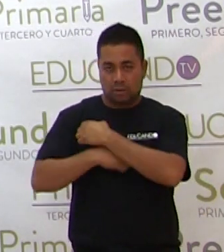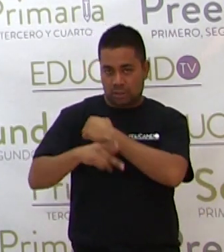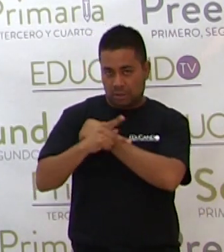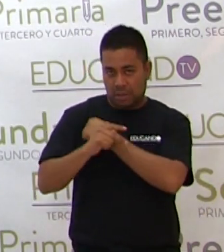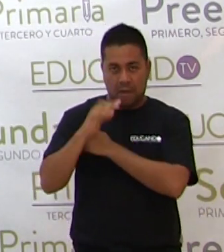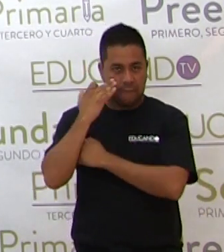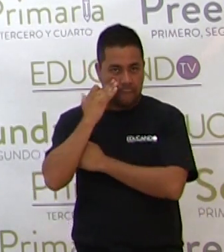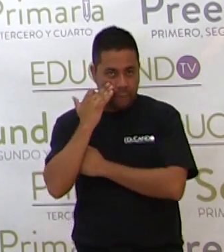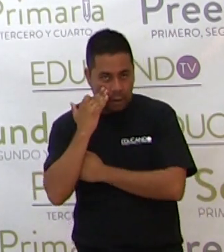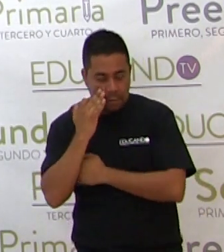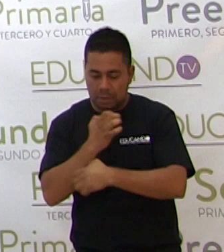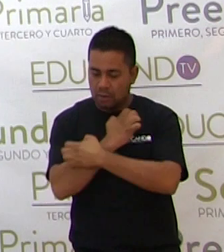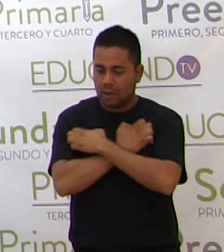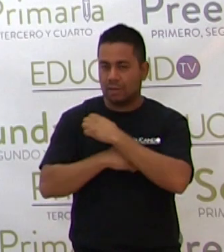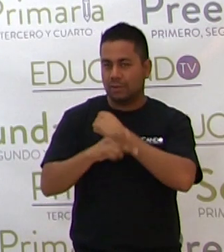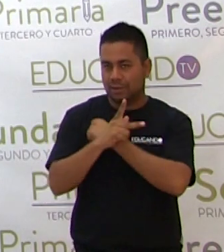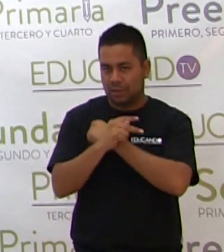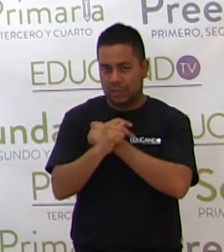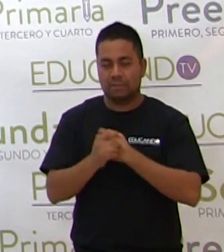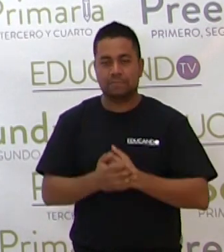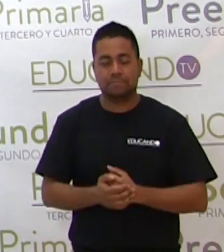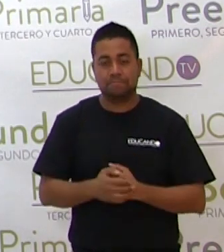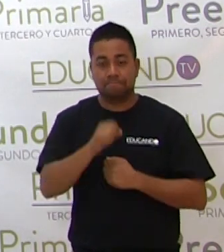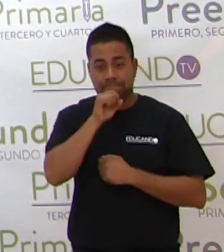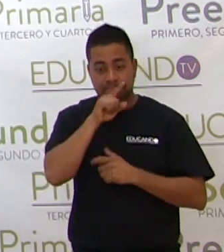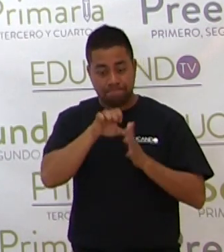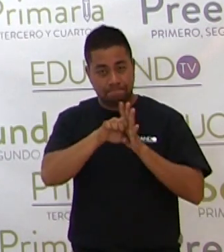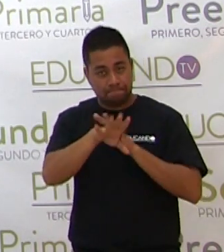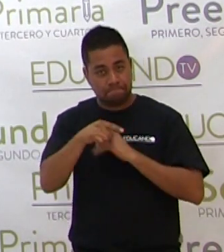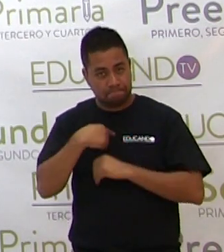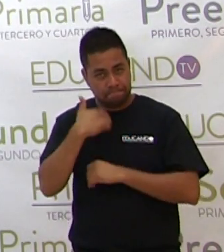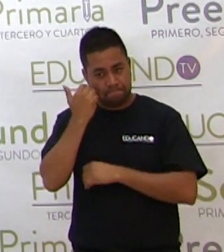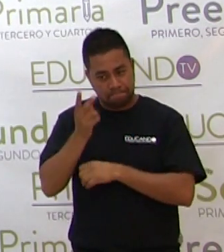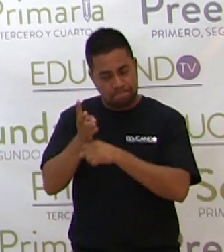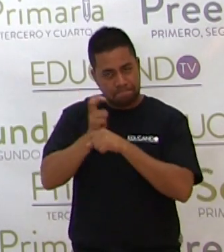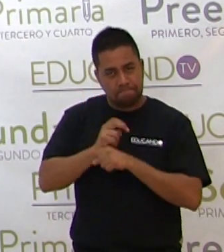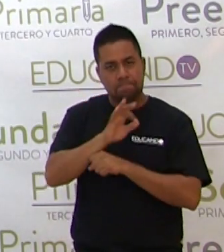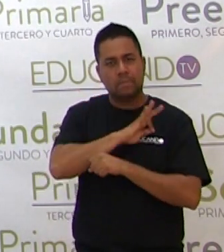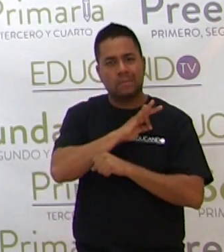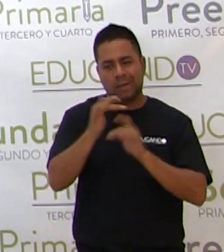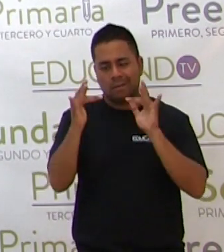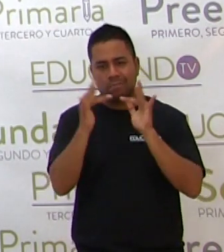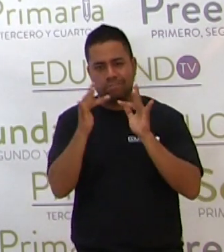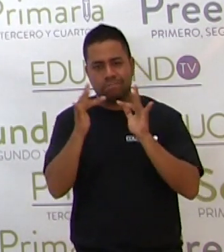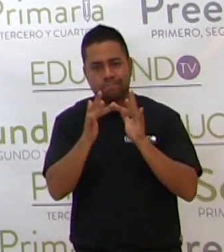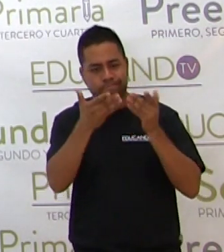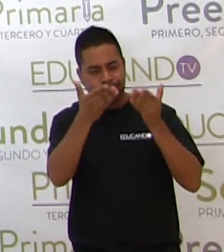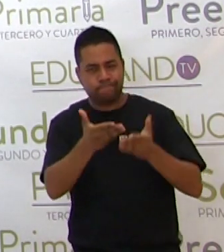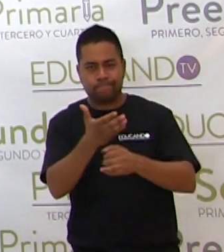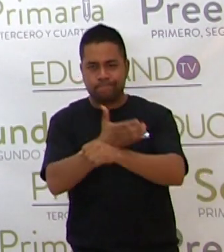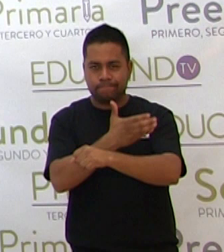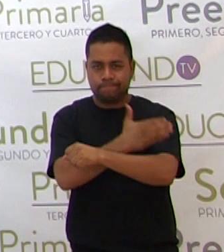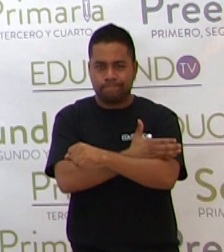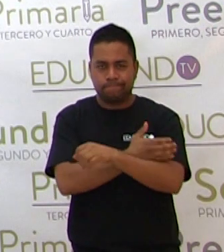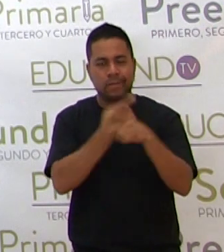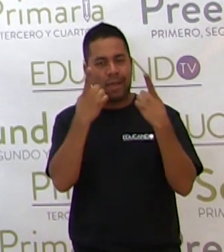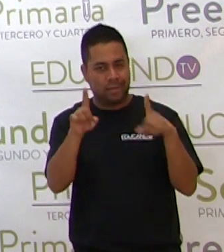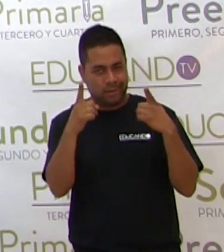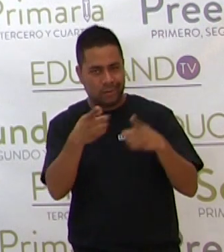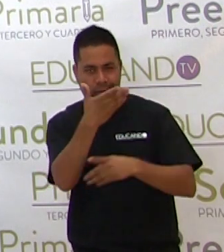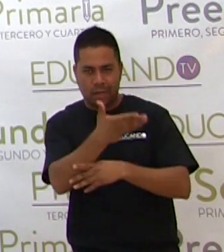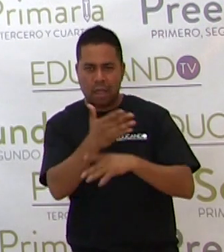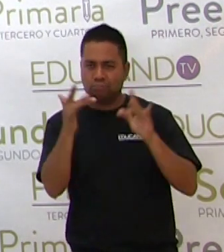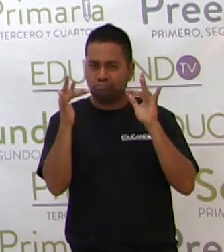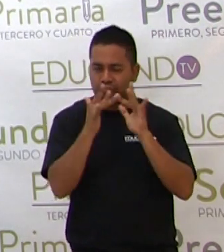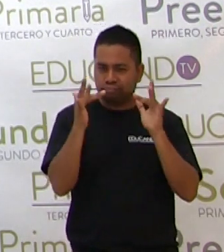facebook educando tv y en especial quiero invitarlos a que visiten el blog de mi compañero david